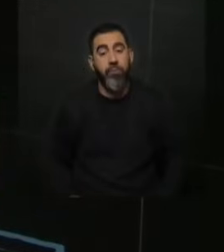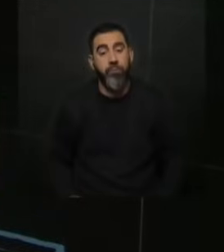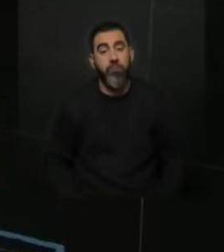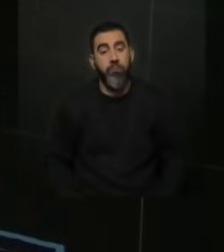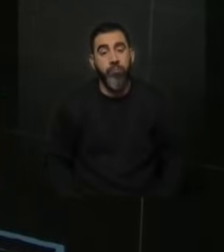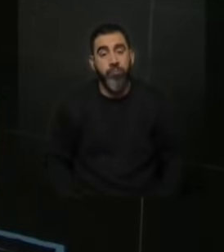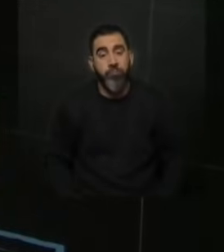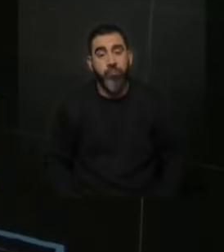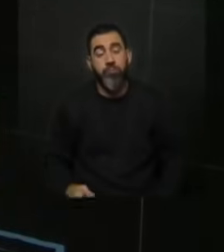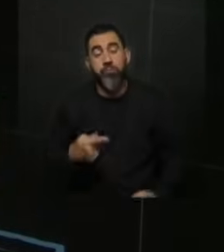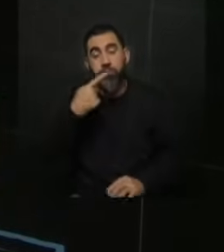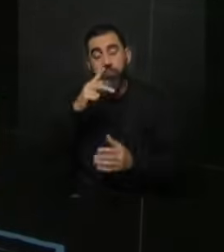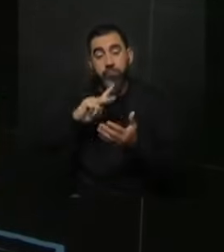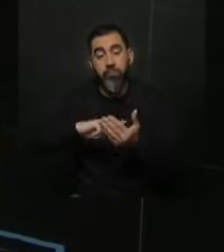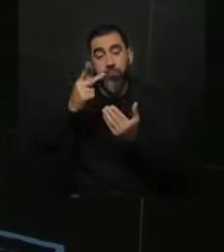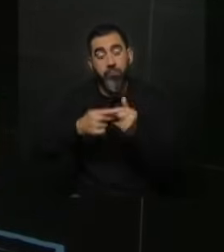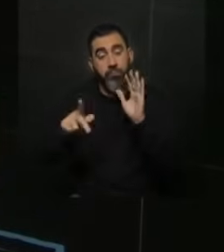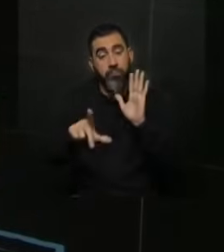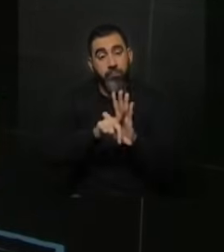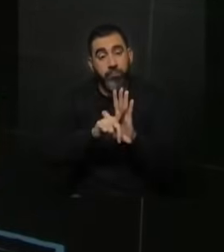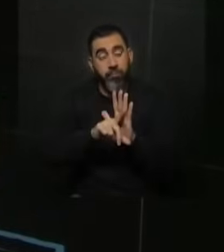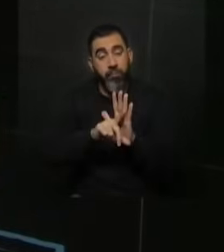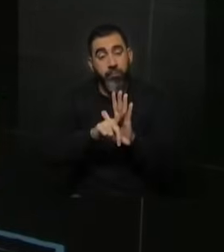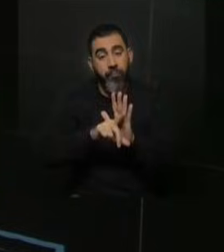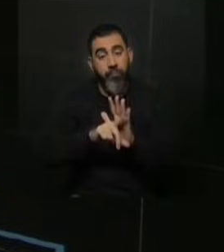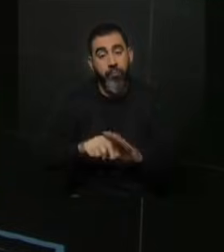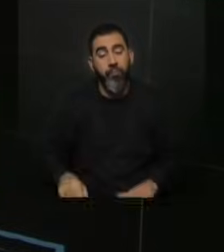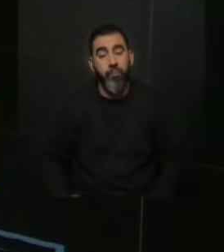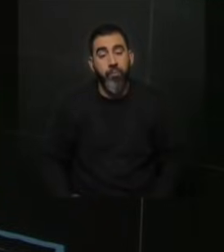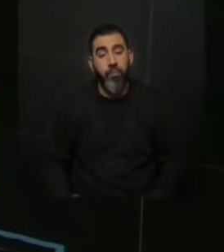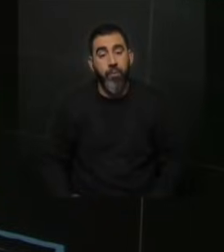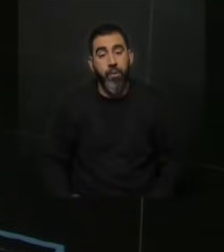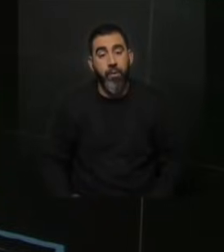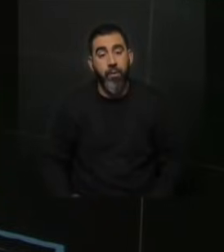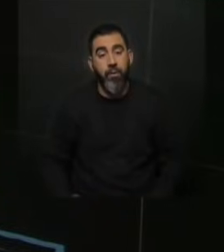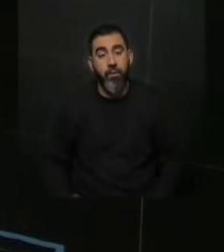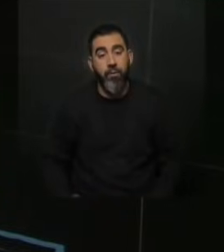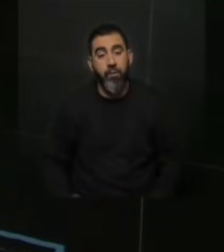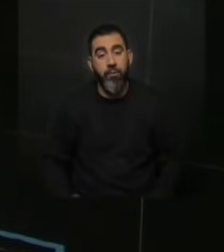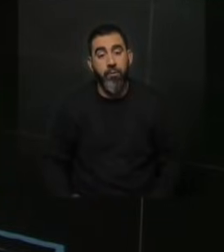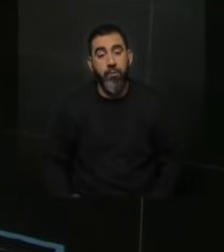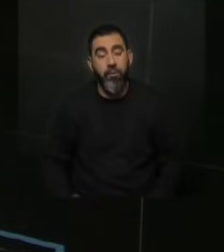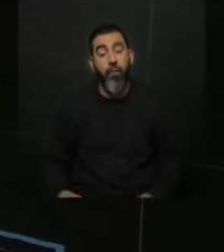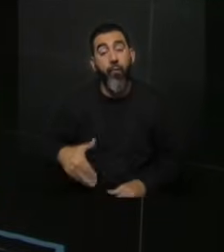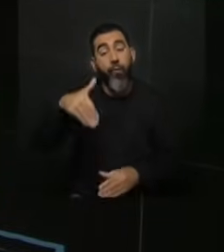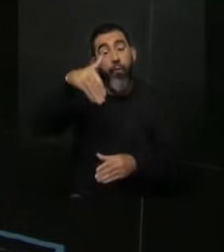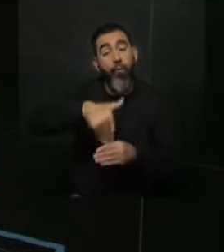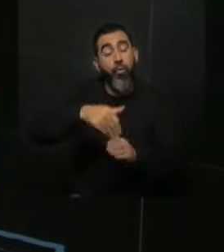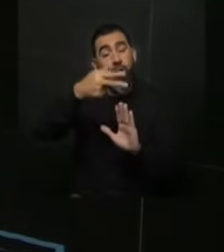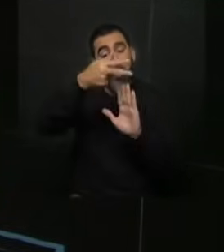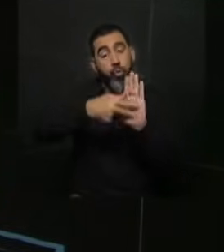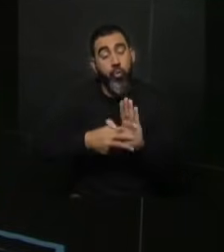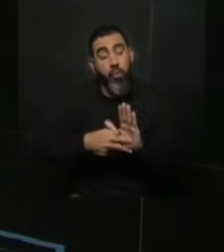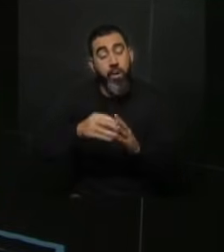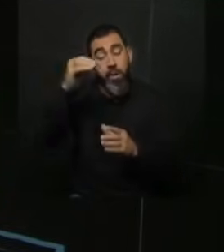interesante que tiene este proyecto de ley dentro de las cosas importantes y quiero destacar es que vamos a a estar votando una norma que